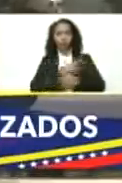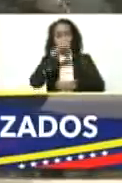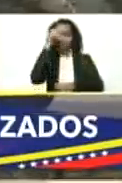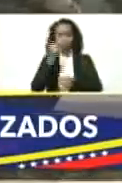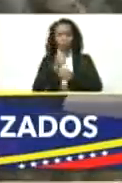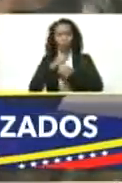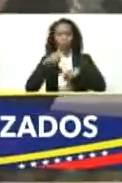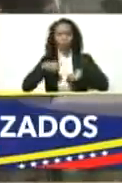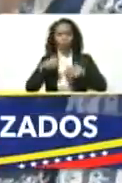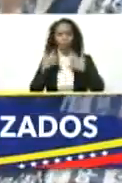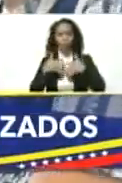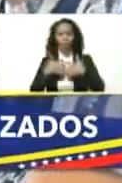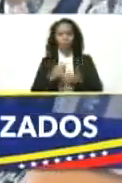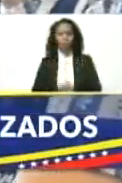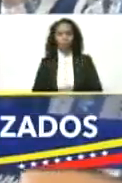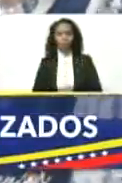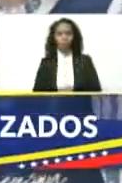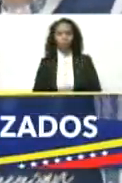empresa.